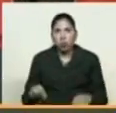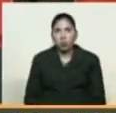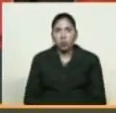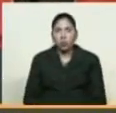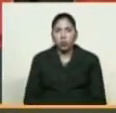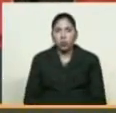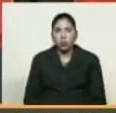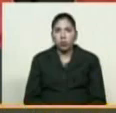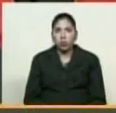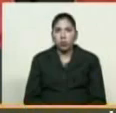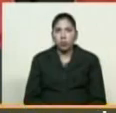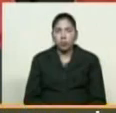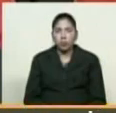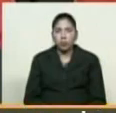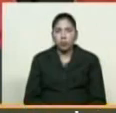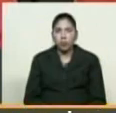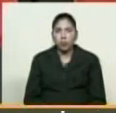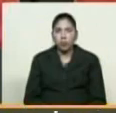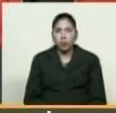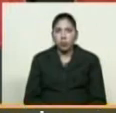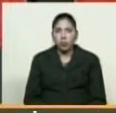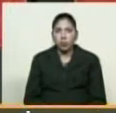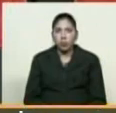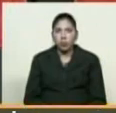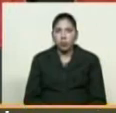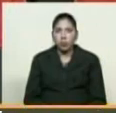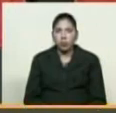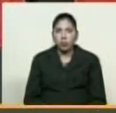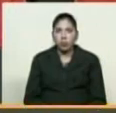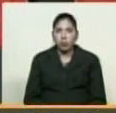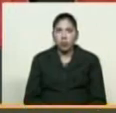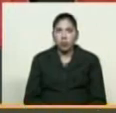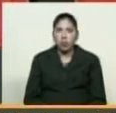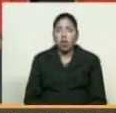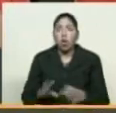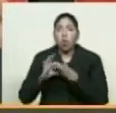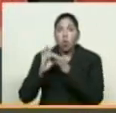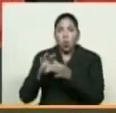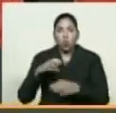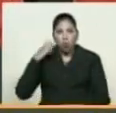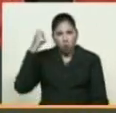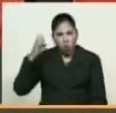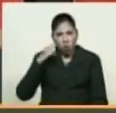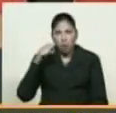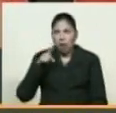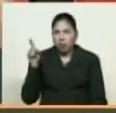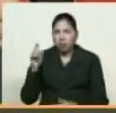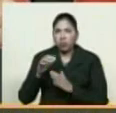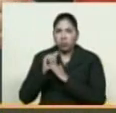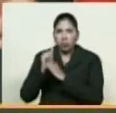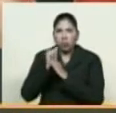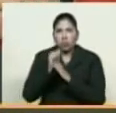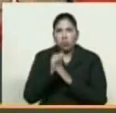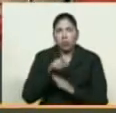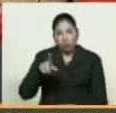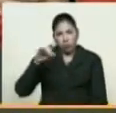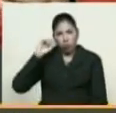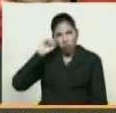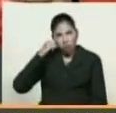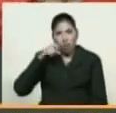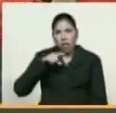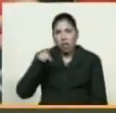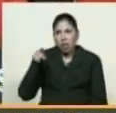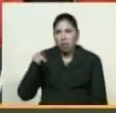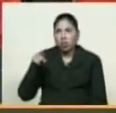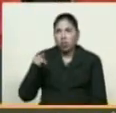lo que van a ofrecerle? Ahora, la Unión Europea y algunos países liderados, recuerda que la Unión Europea solo hace lo que